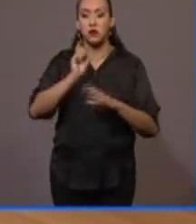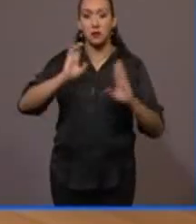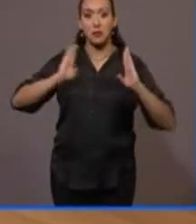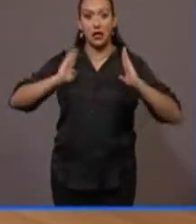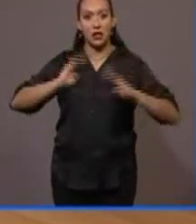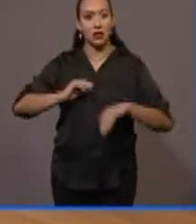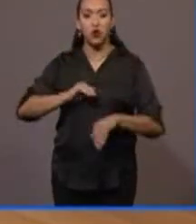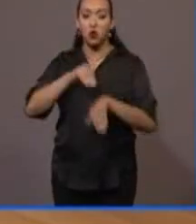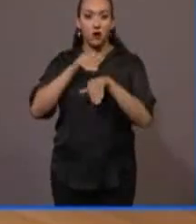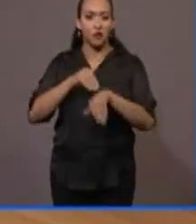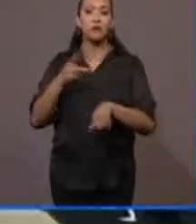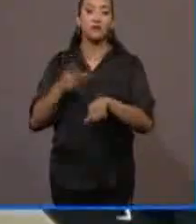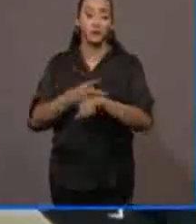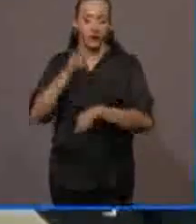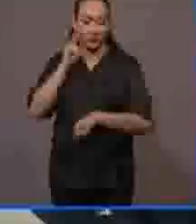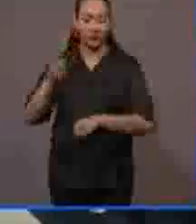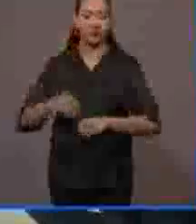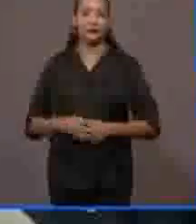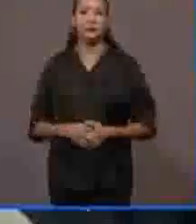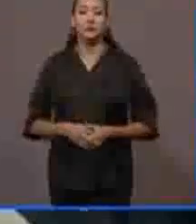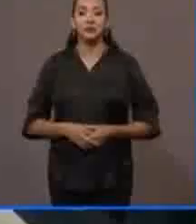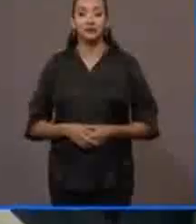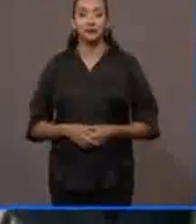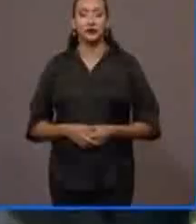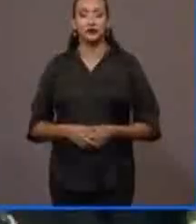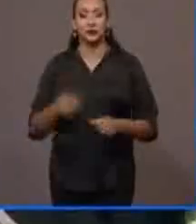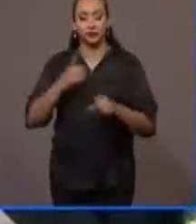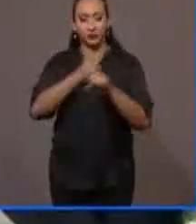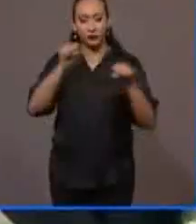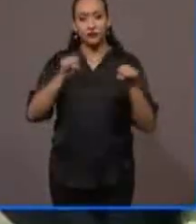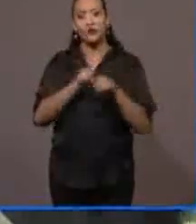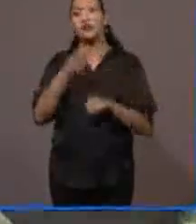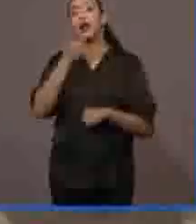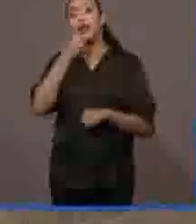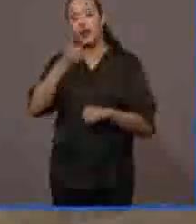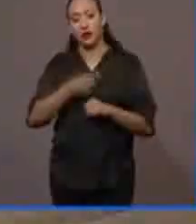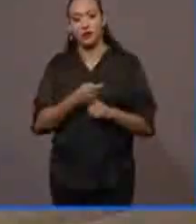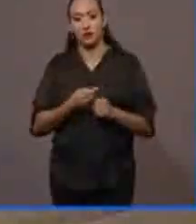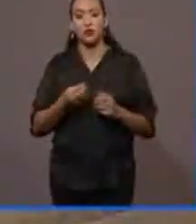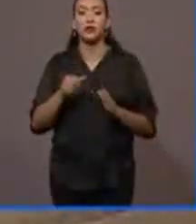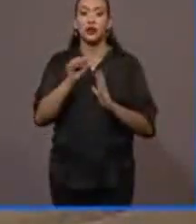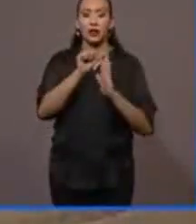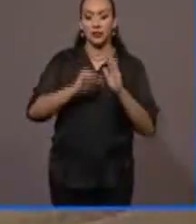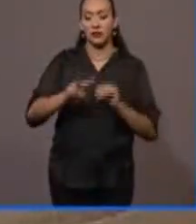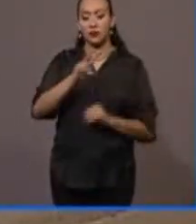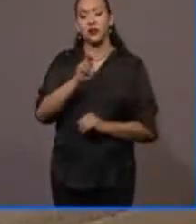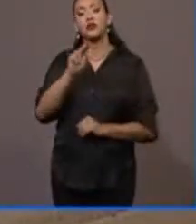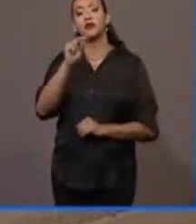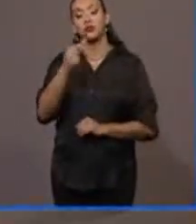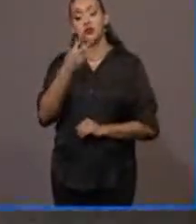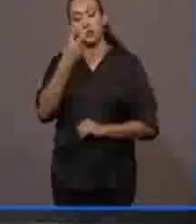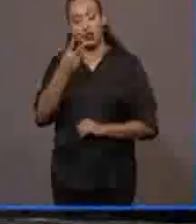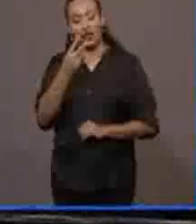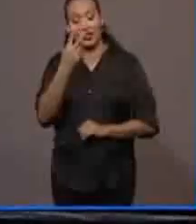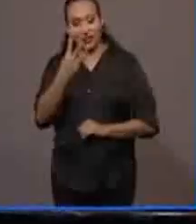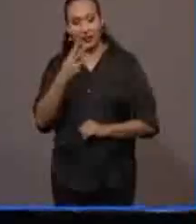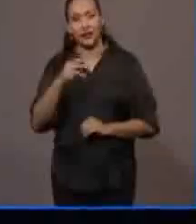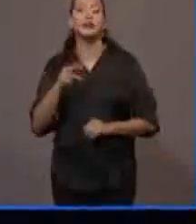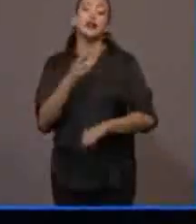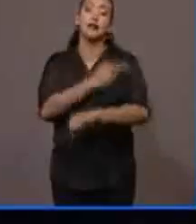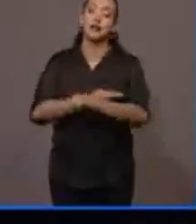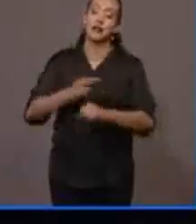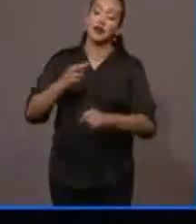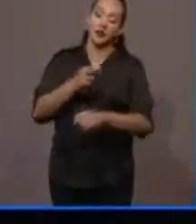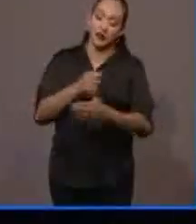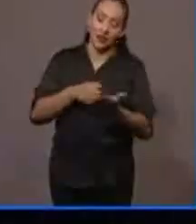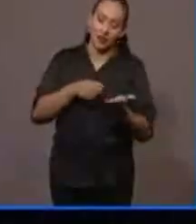militar. Veamos los detalles. La primera sala de la Corte estableció que el artículo 283 del Código de